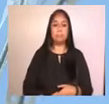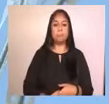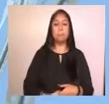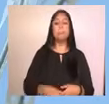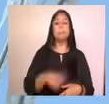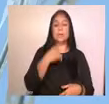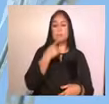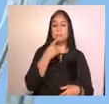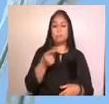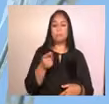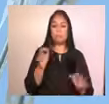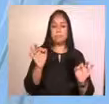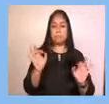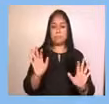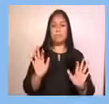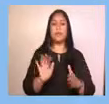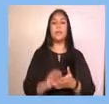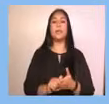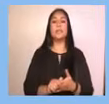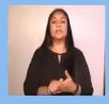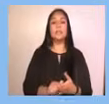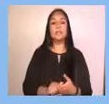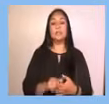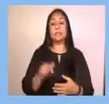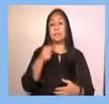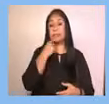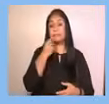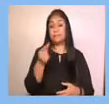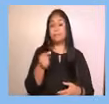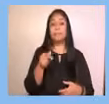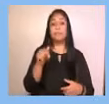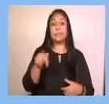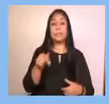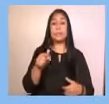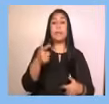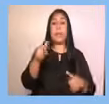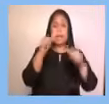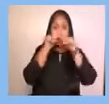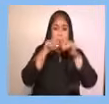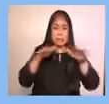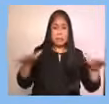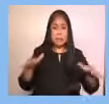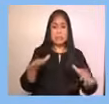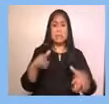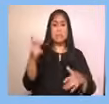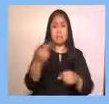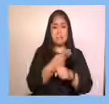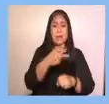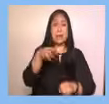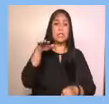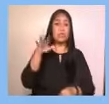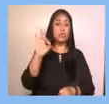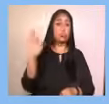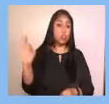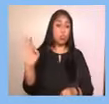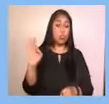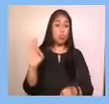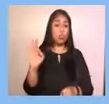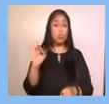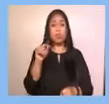Decía, ya está, gracias. Decía de animales exóticos que incluso habían